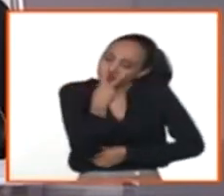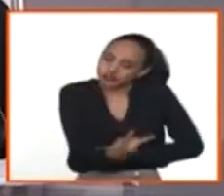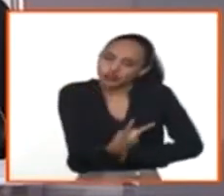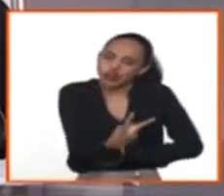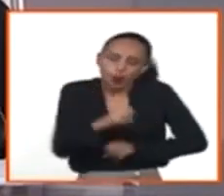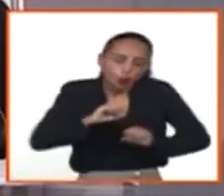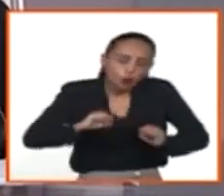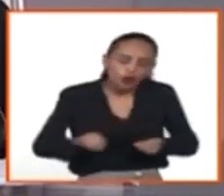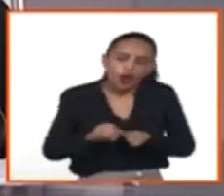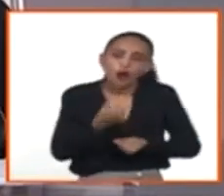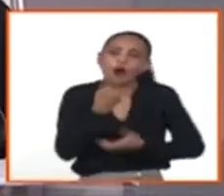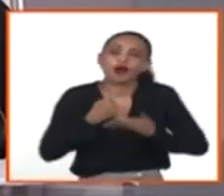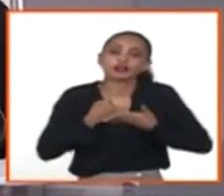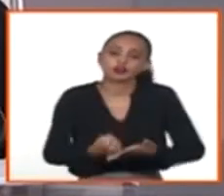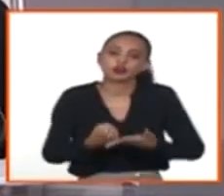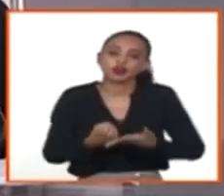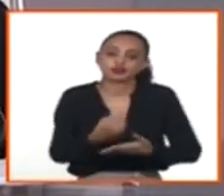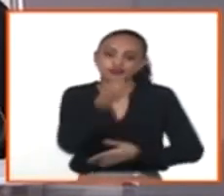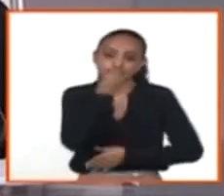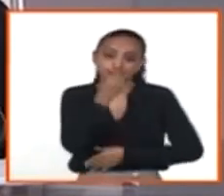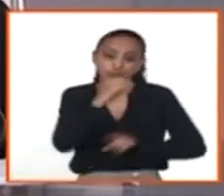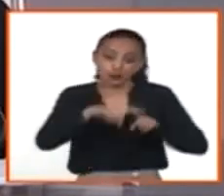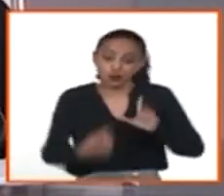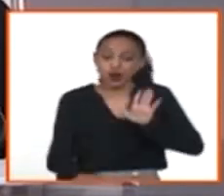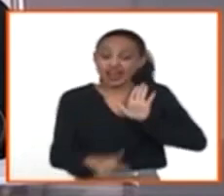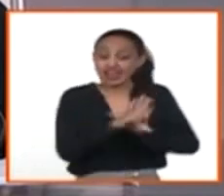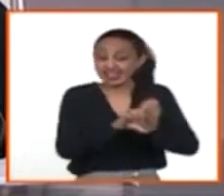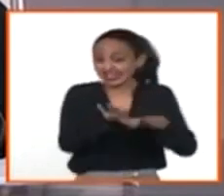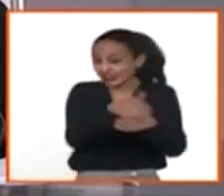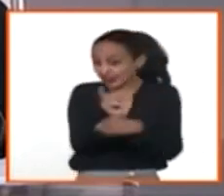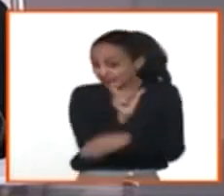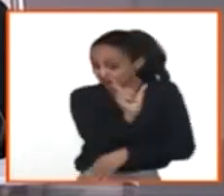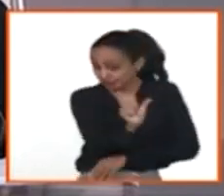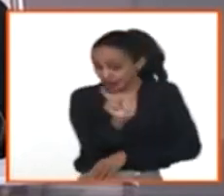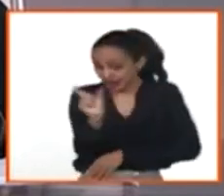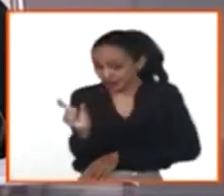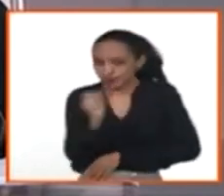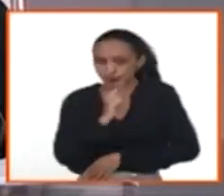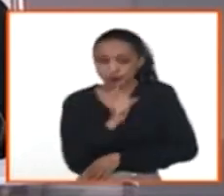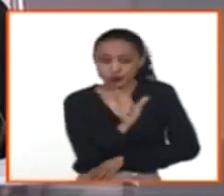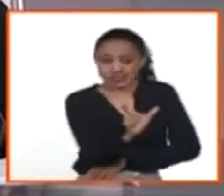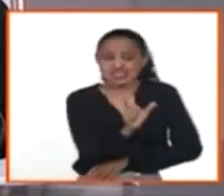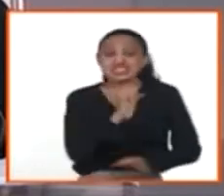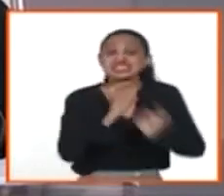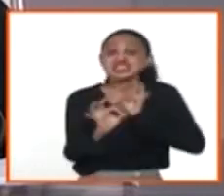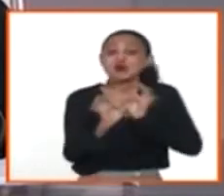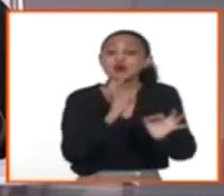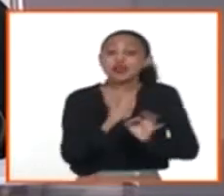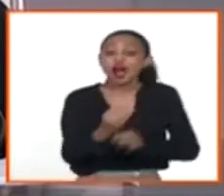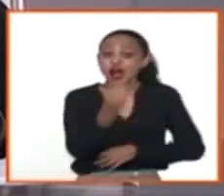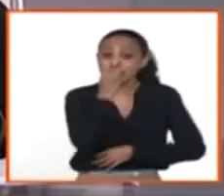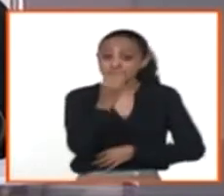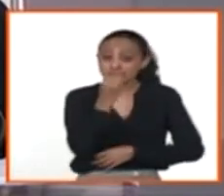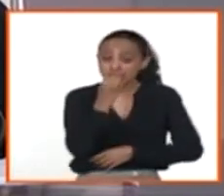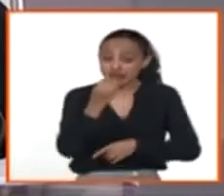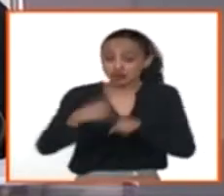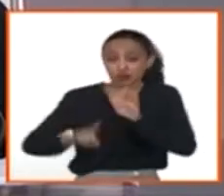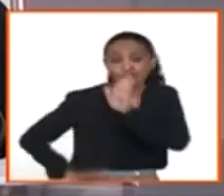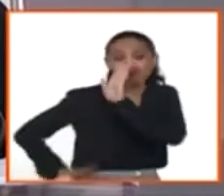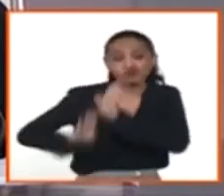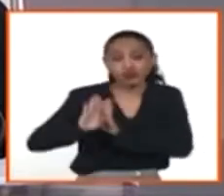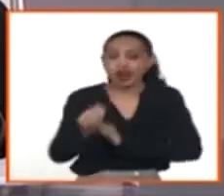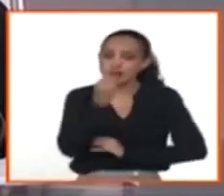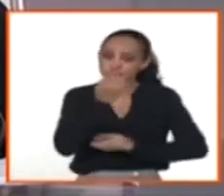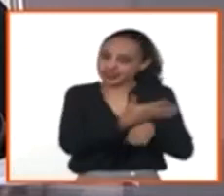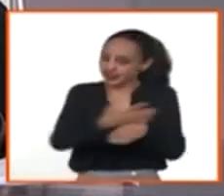nuestra ley establece la diferencia de conceptos entre seguridad alimentaria y soberanía alimentaria. También, por supuesto, reconoce